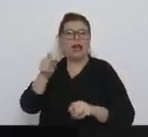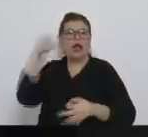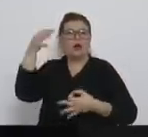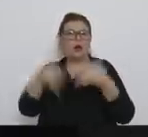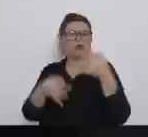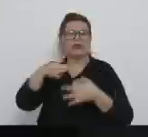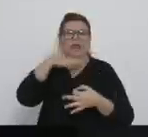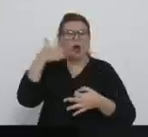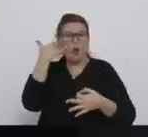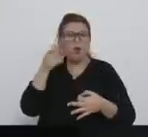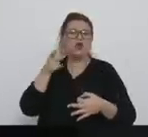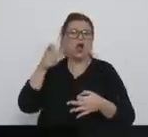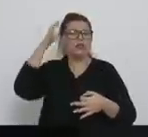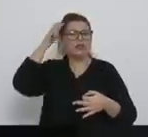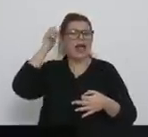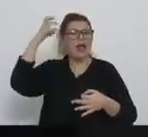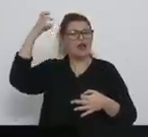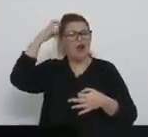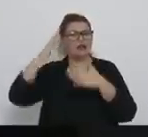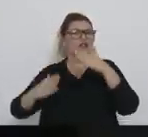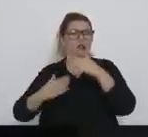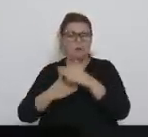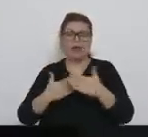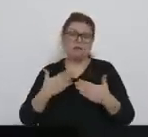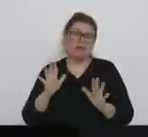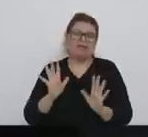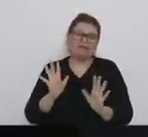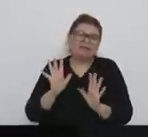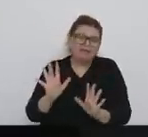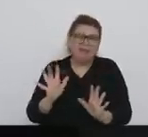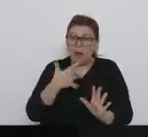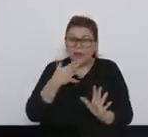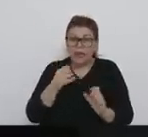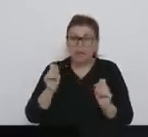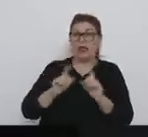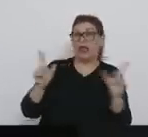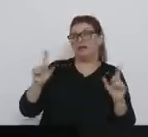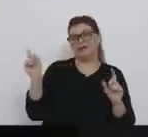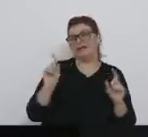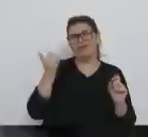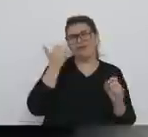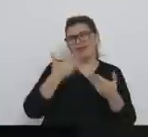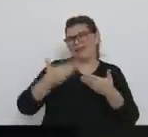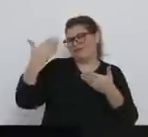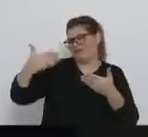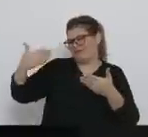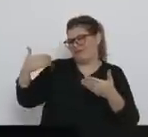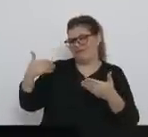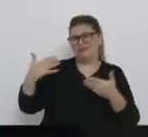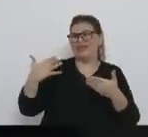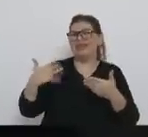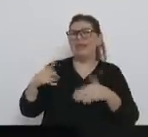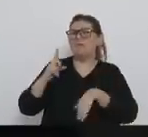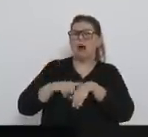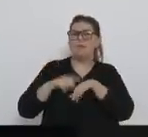corte suprema- lógicamente no tampoco me sorprende porque en los últimos tiempos yo diría desde el minuto 1 desde que